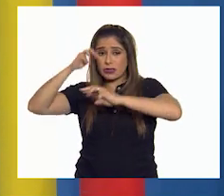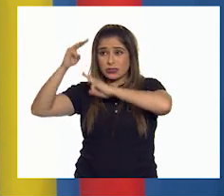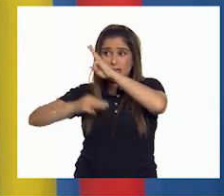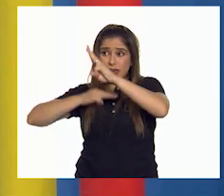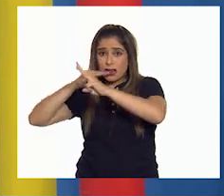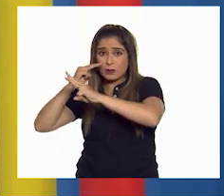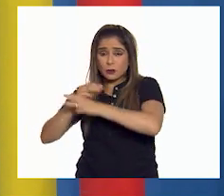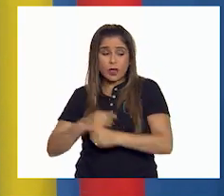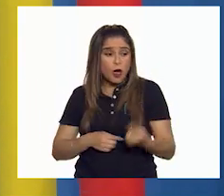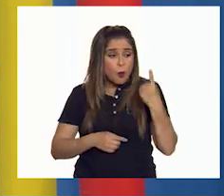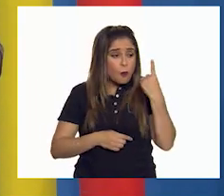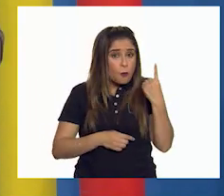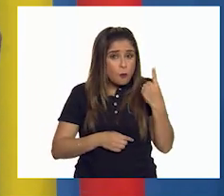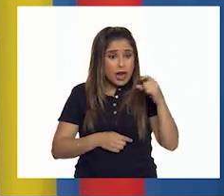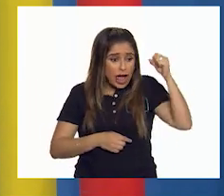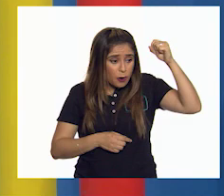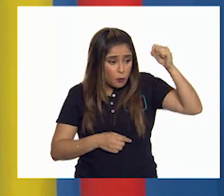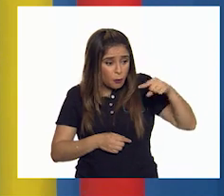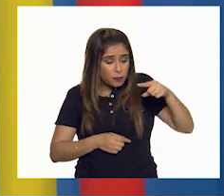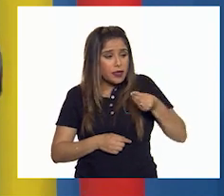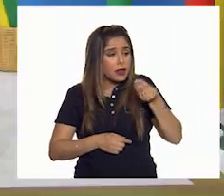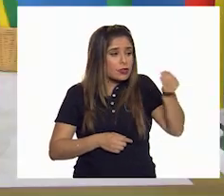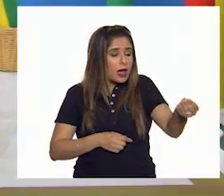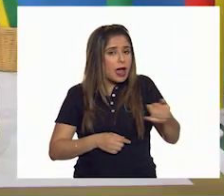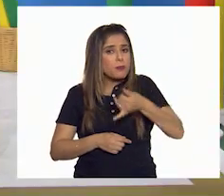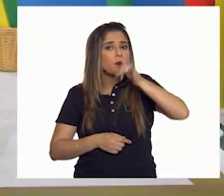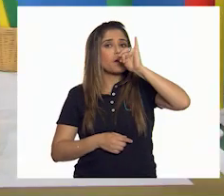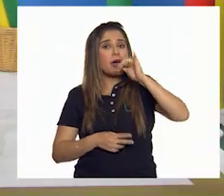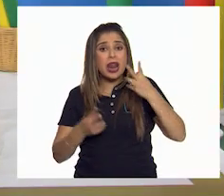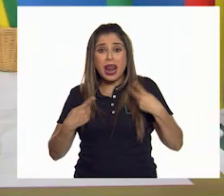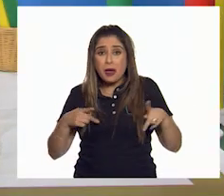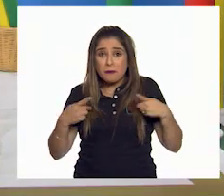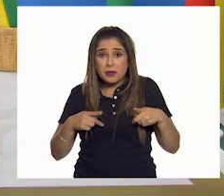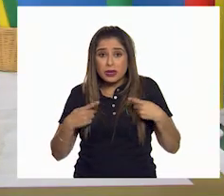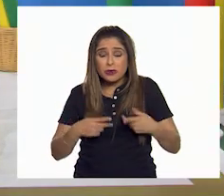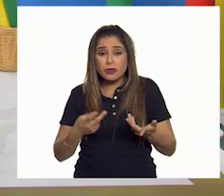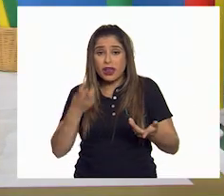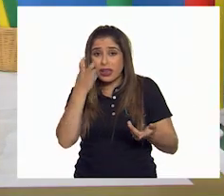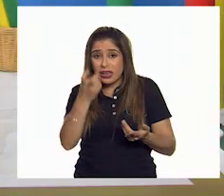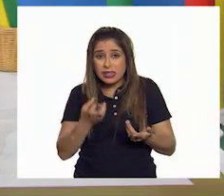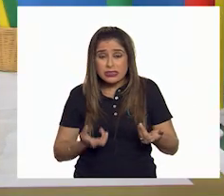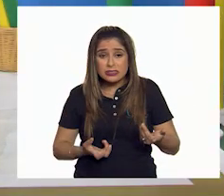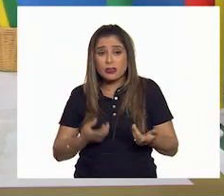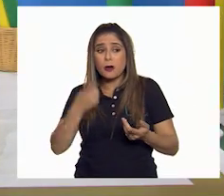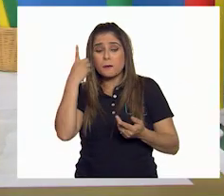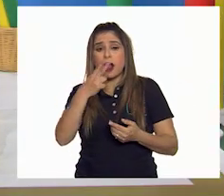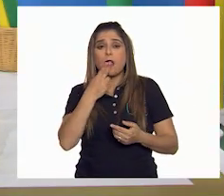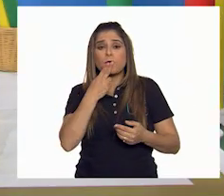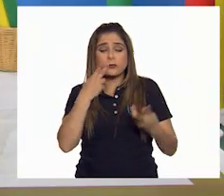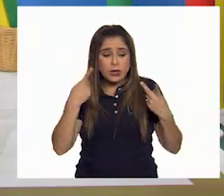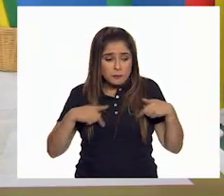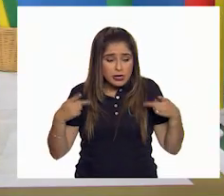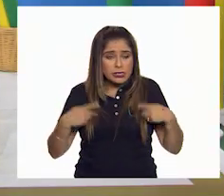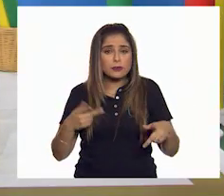solamente una nos sirve para consumo humano. Y no solo para consumo humano, sino para todos los seres